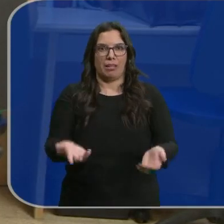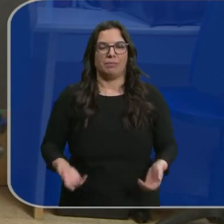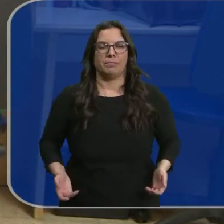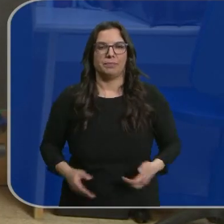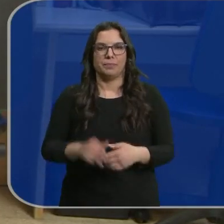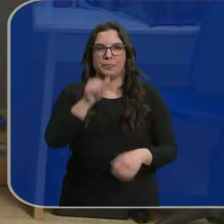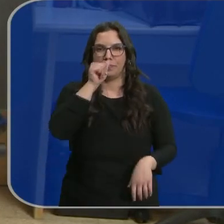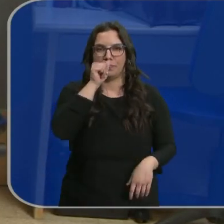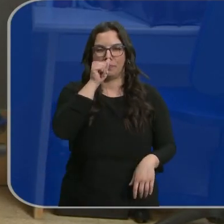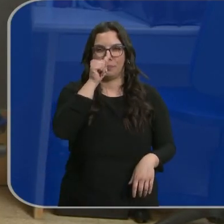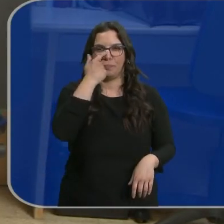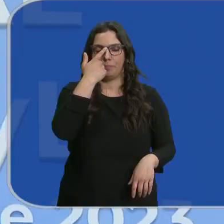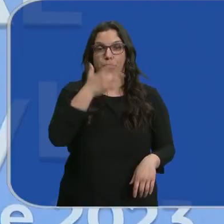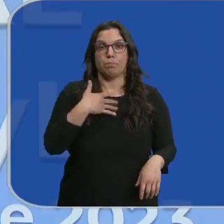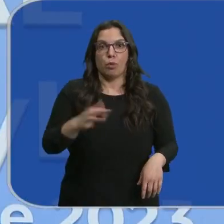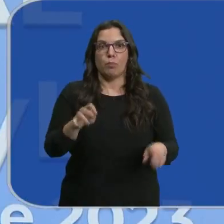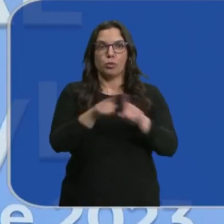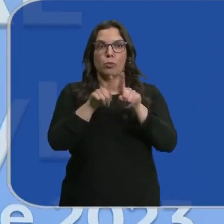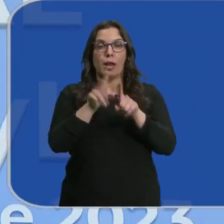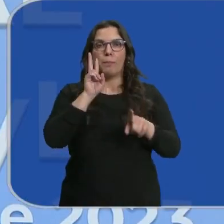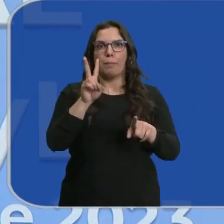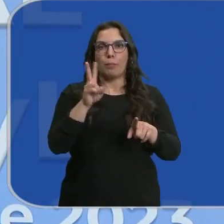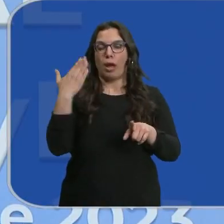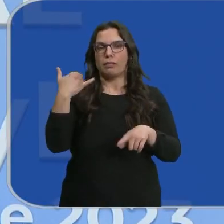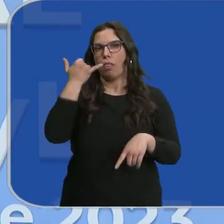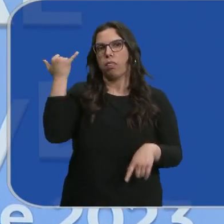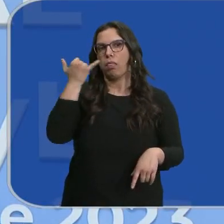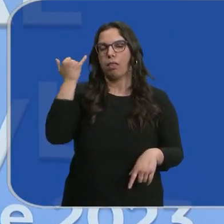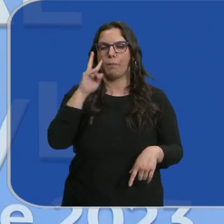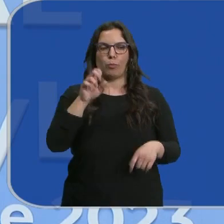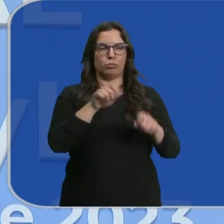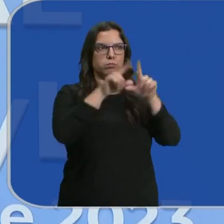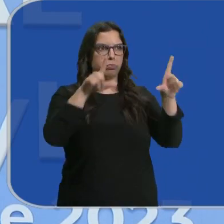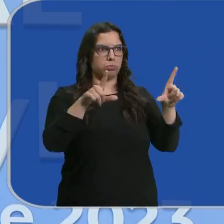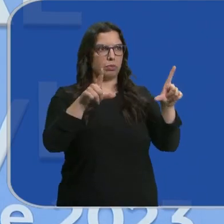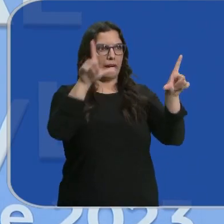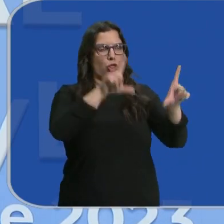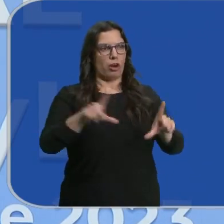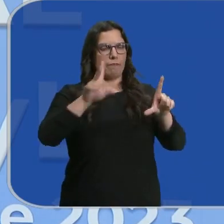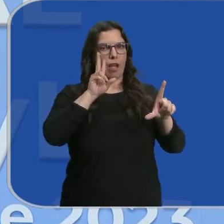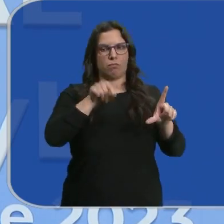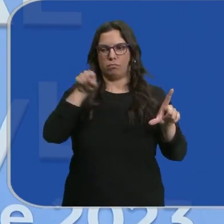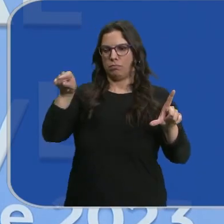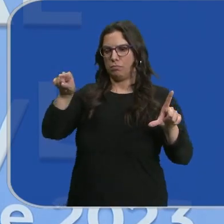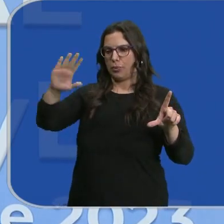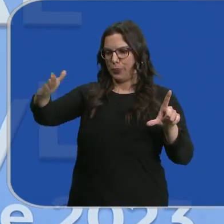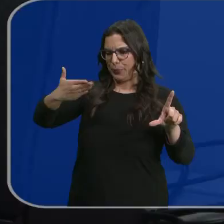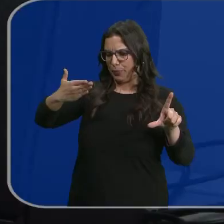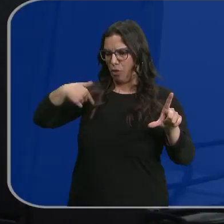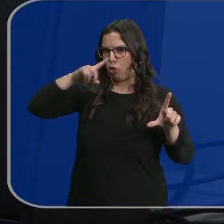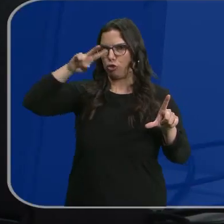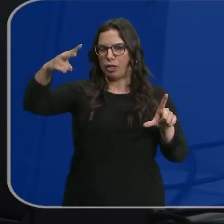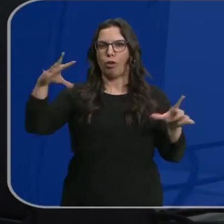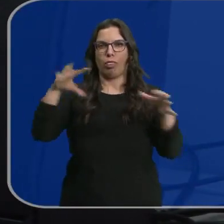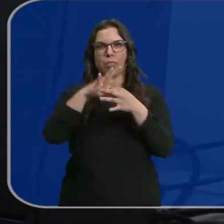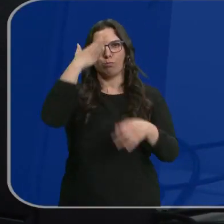Somos capaces de encontrar correlaciones ocultas entre lo que tengo en una radiografía y lo que me puede pasar dentro de